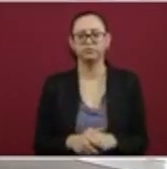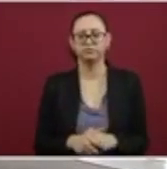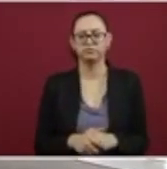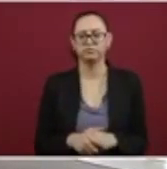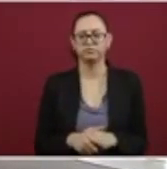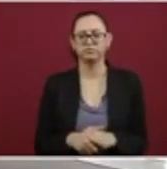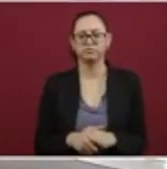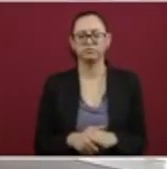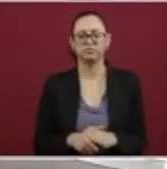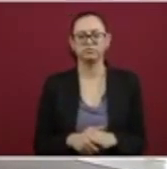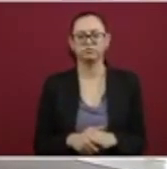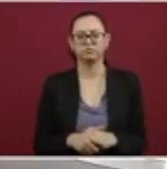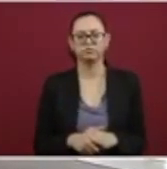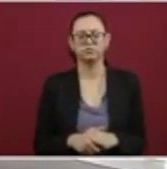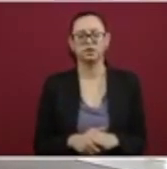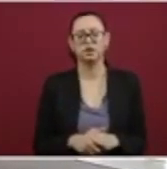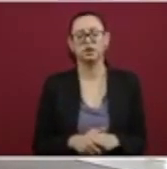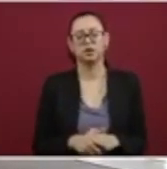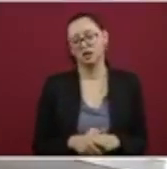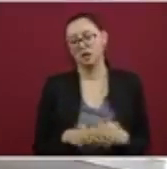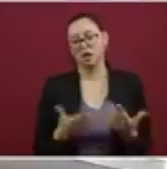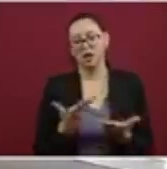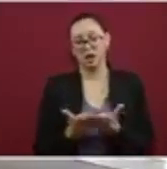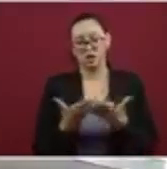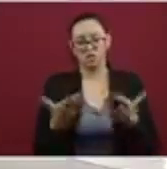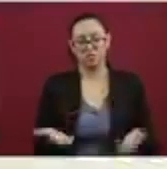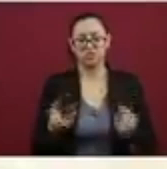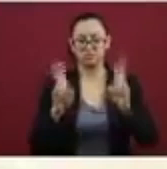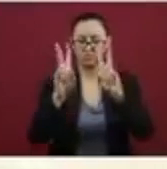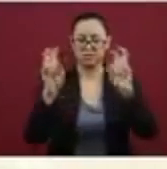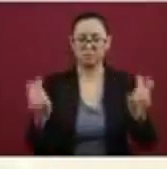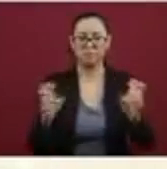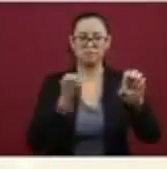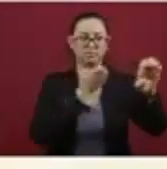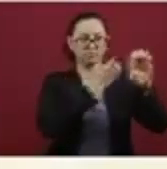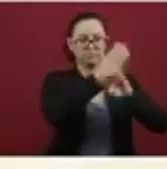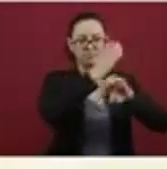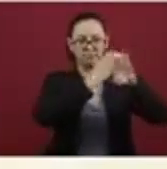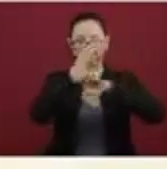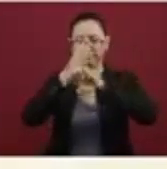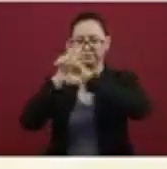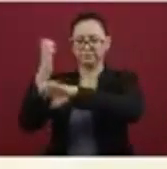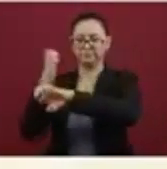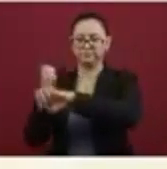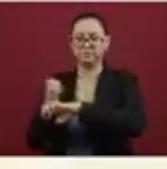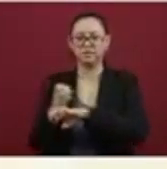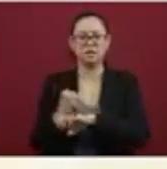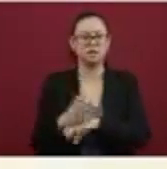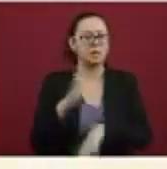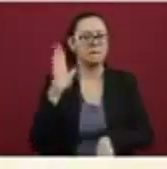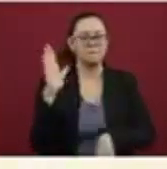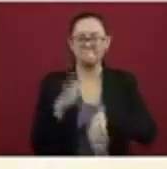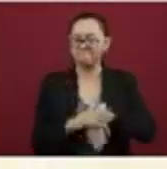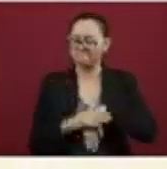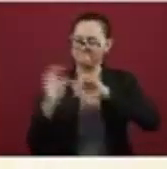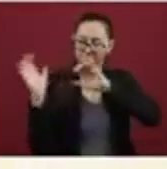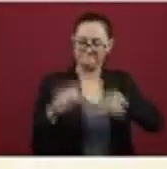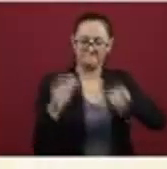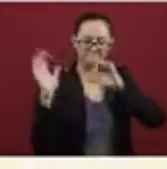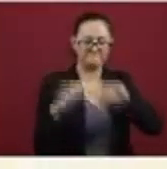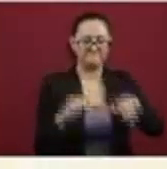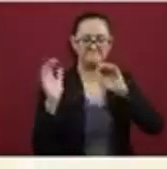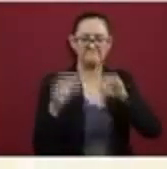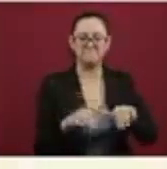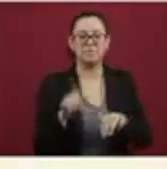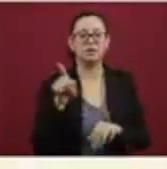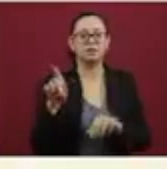Esto es respecto a las entidades federativas. Sobre todo donde más aprendices tenemos al día de hoy es en el